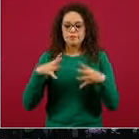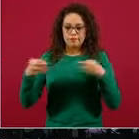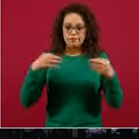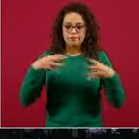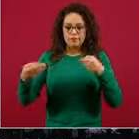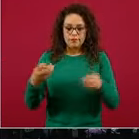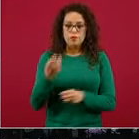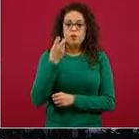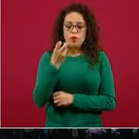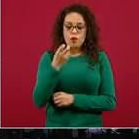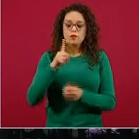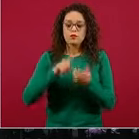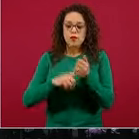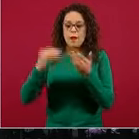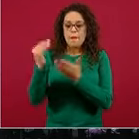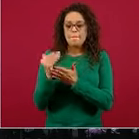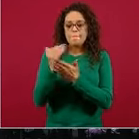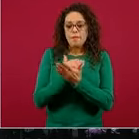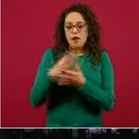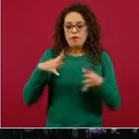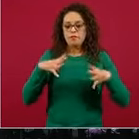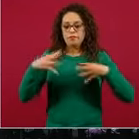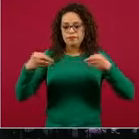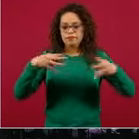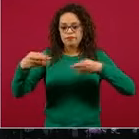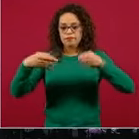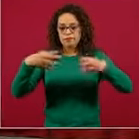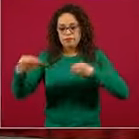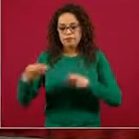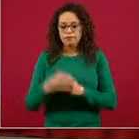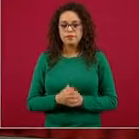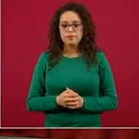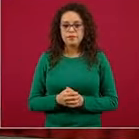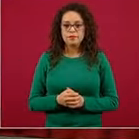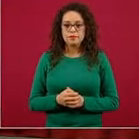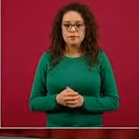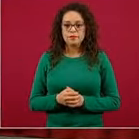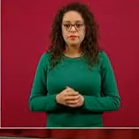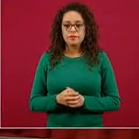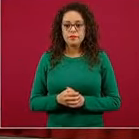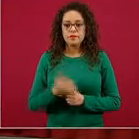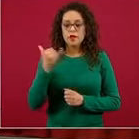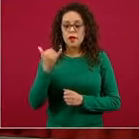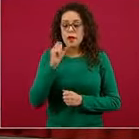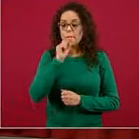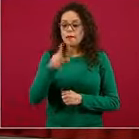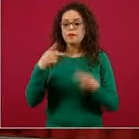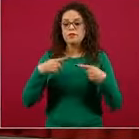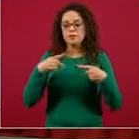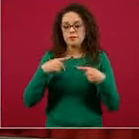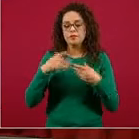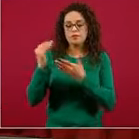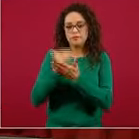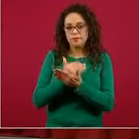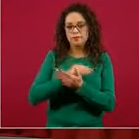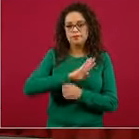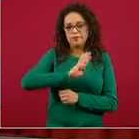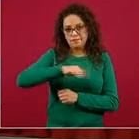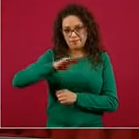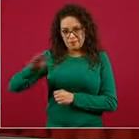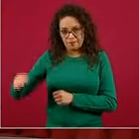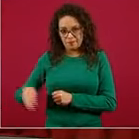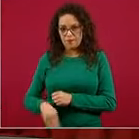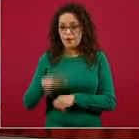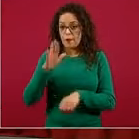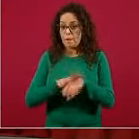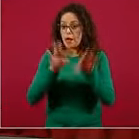tanto una disminución de contagios y de casos y también de defunciones. La primera de ellas, la más